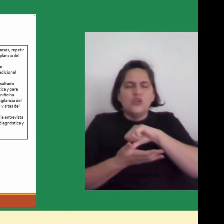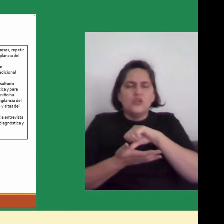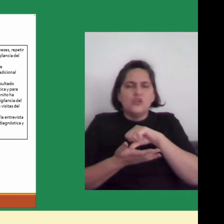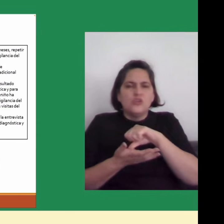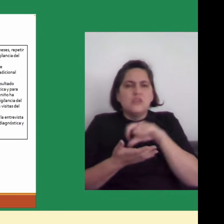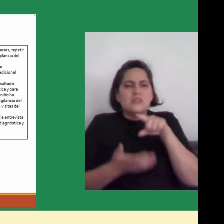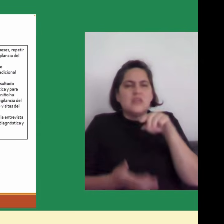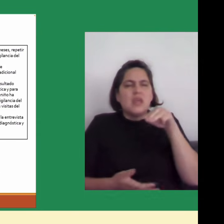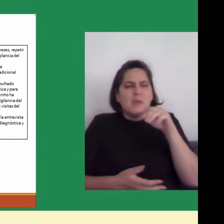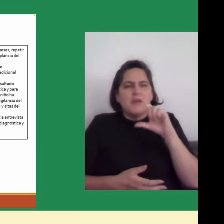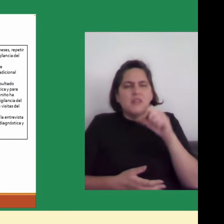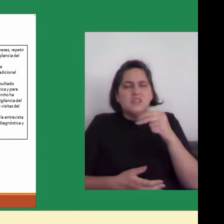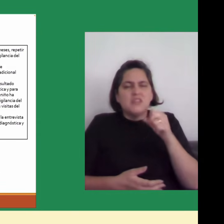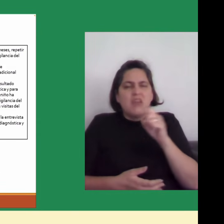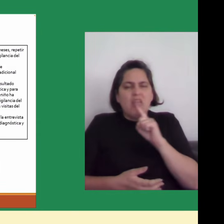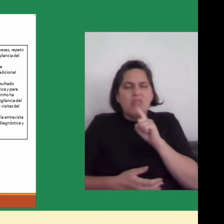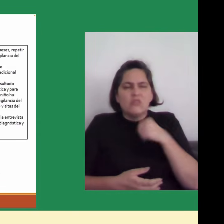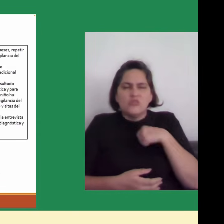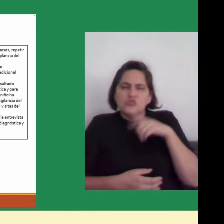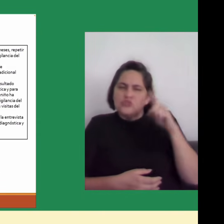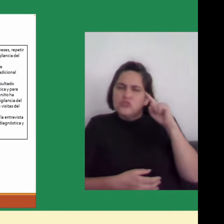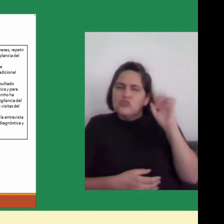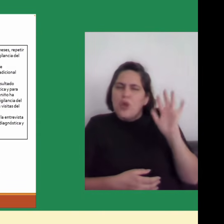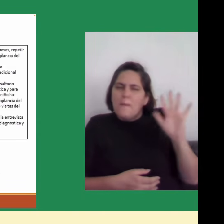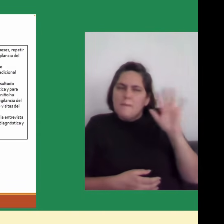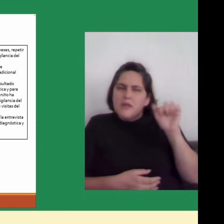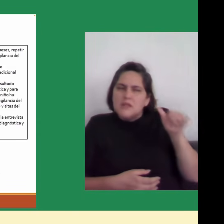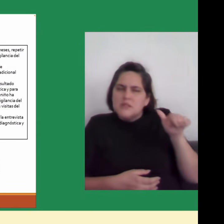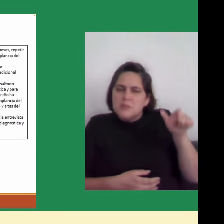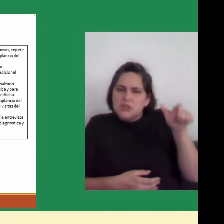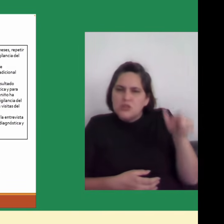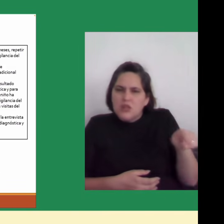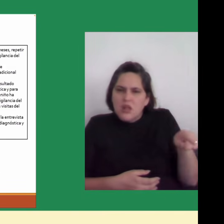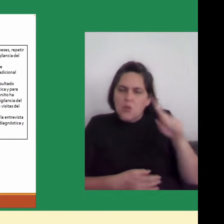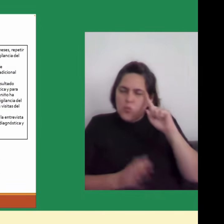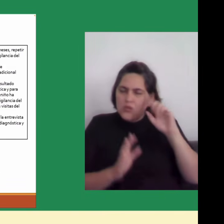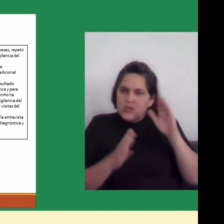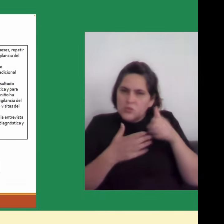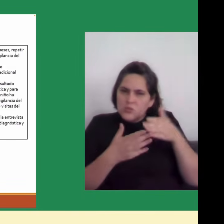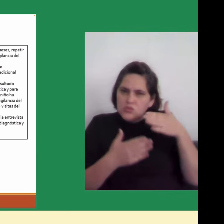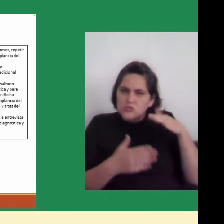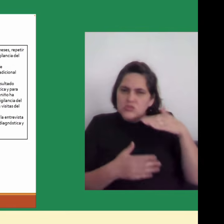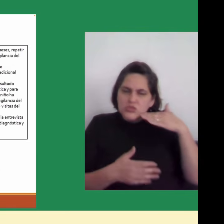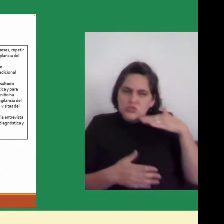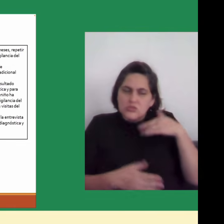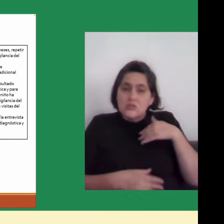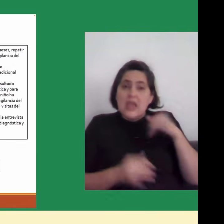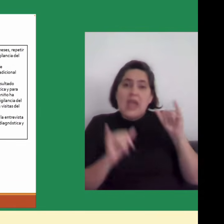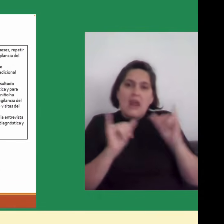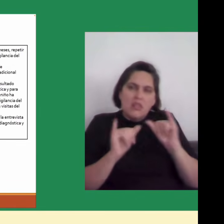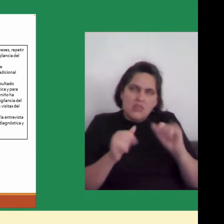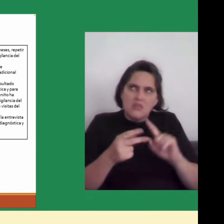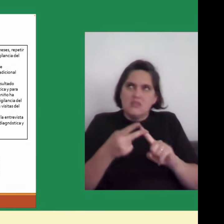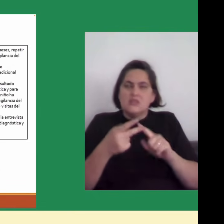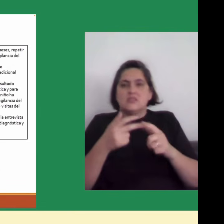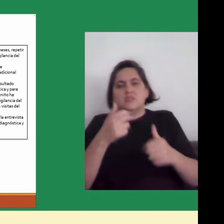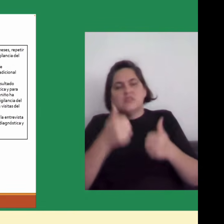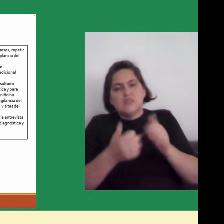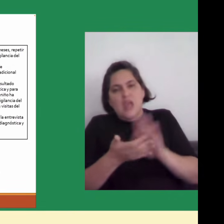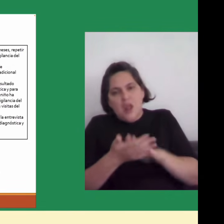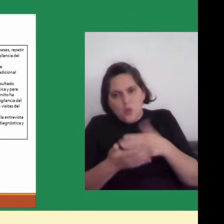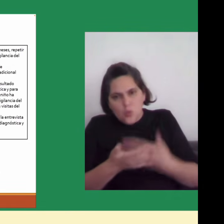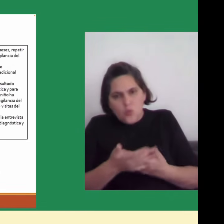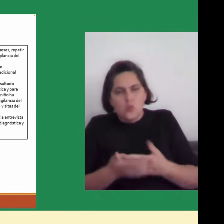existe sospecha respecto al autismo de los profesionales de salud, de los jardines infantiles, de los padres, de